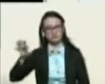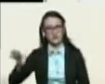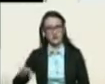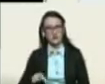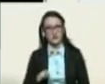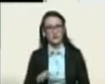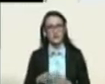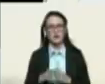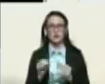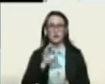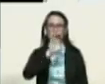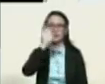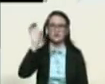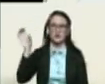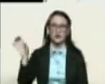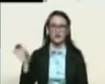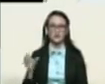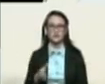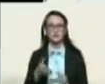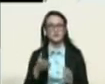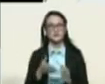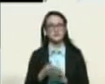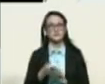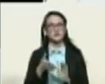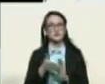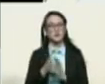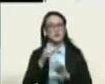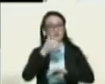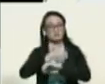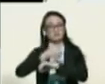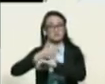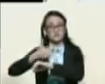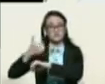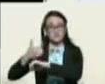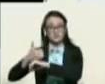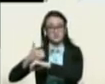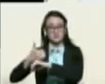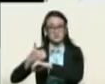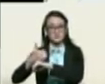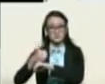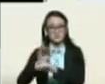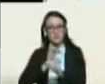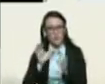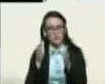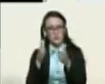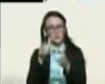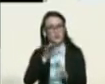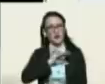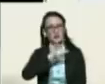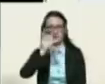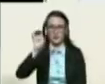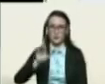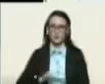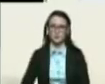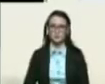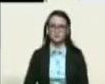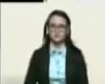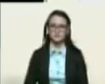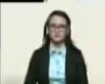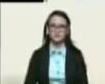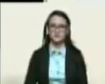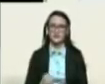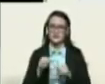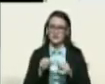a todos los estados y el relacionamiento con las autoridades de esas entidades estadales. Así que nosotros